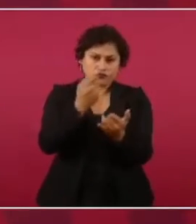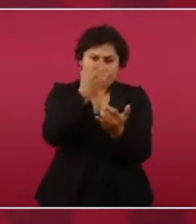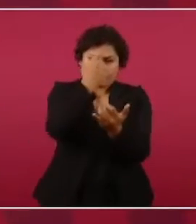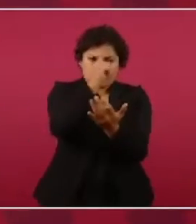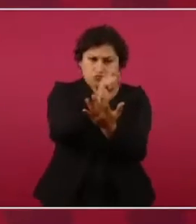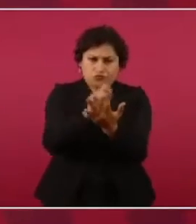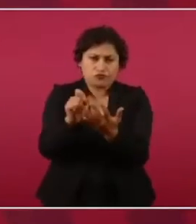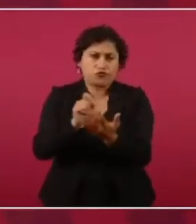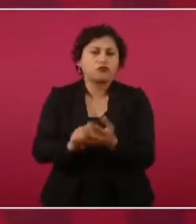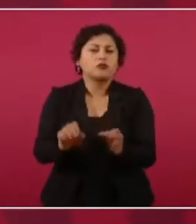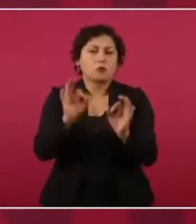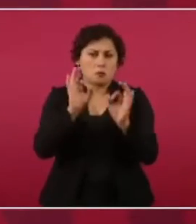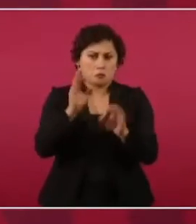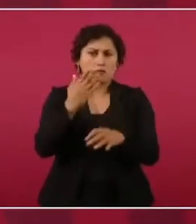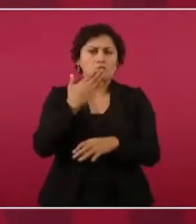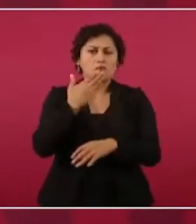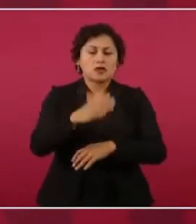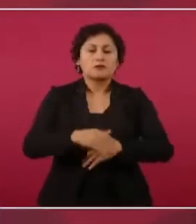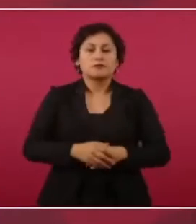pero